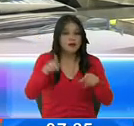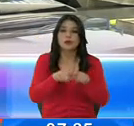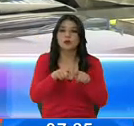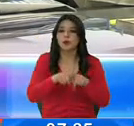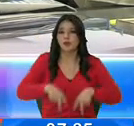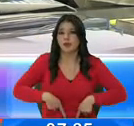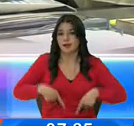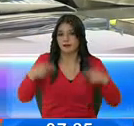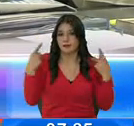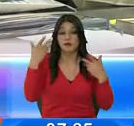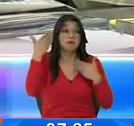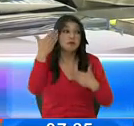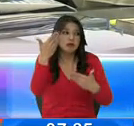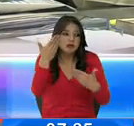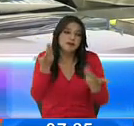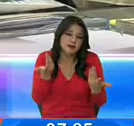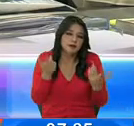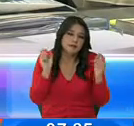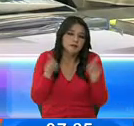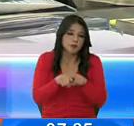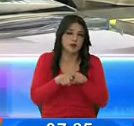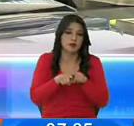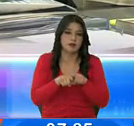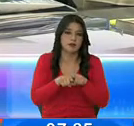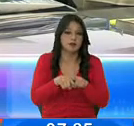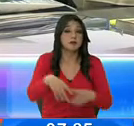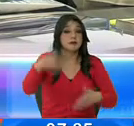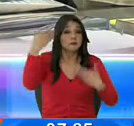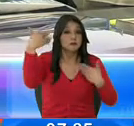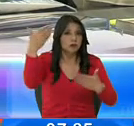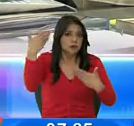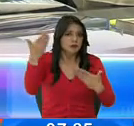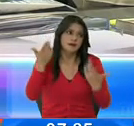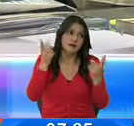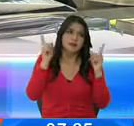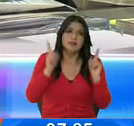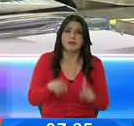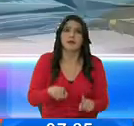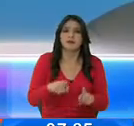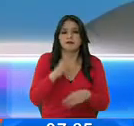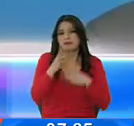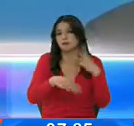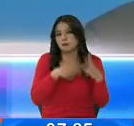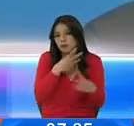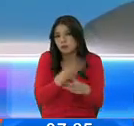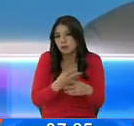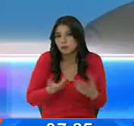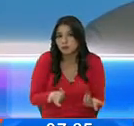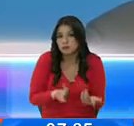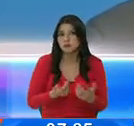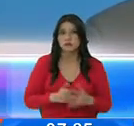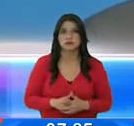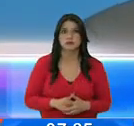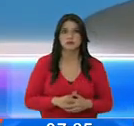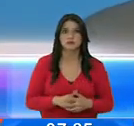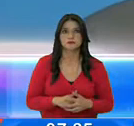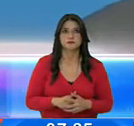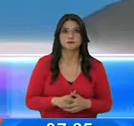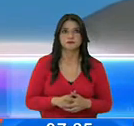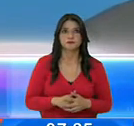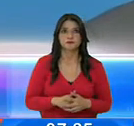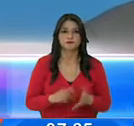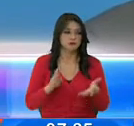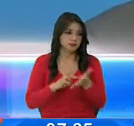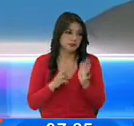cabo la política es el arte de lo posible y debe haber política en todos los lugares del mundo porque esa es la